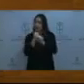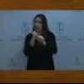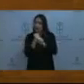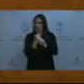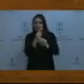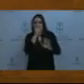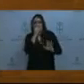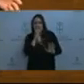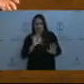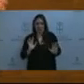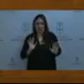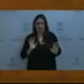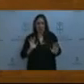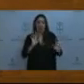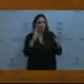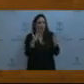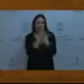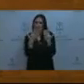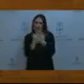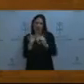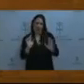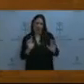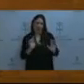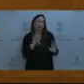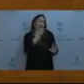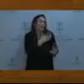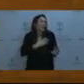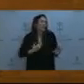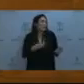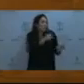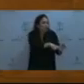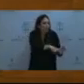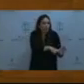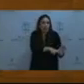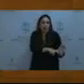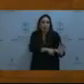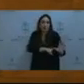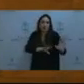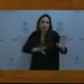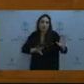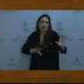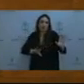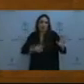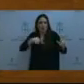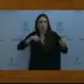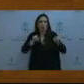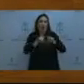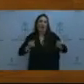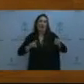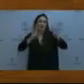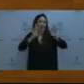mezclemos, aunque si usted quiere entrar en ese campo de juego por nosotros, iba a decirle los liberales sin problema.